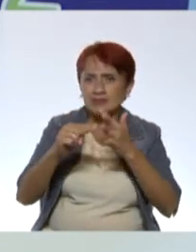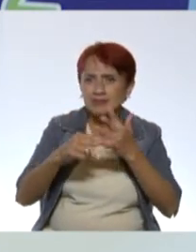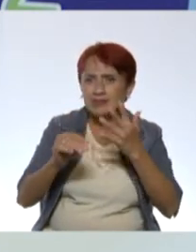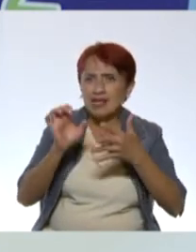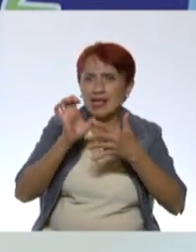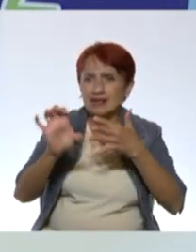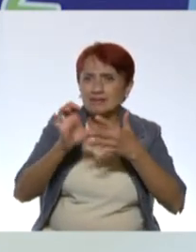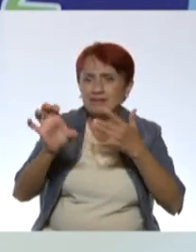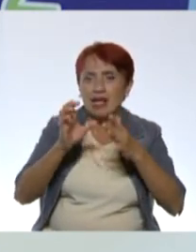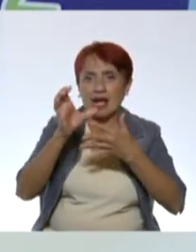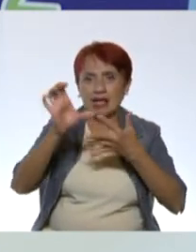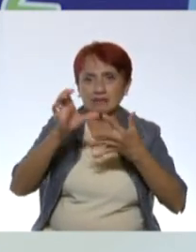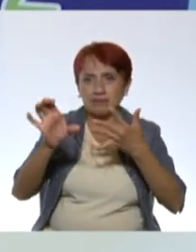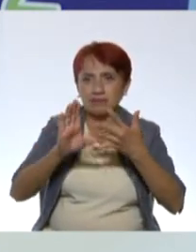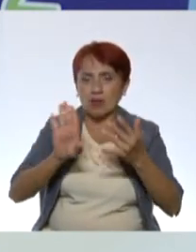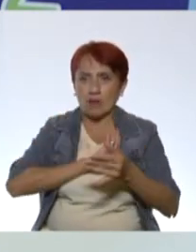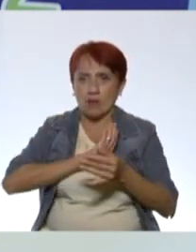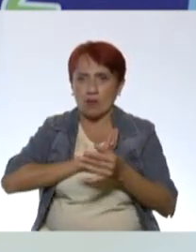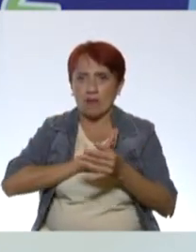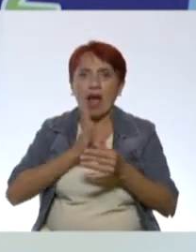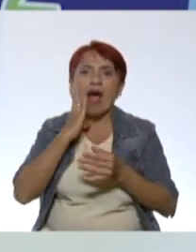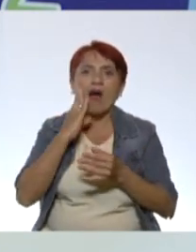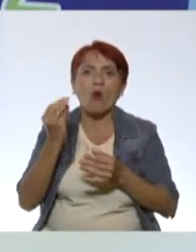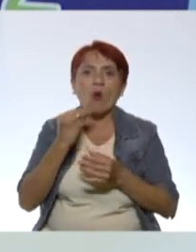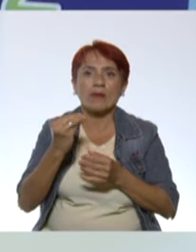esta etapa y todas las características propias de la